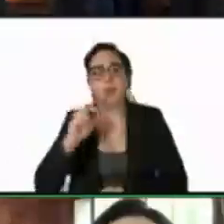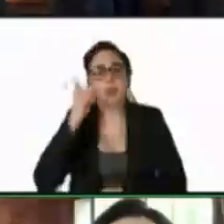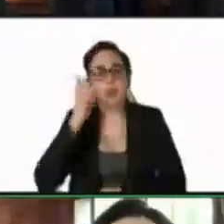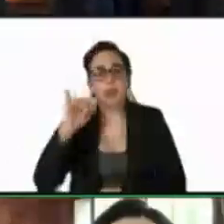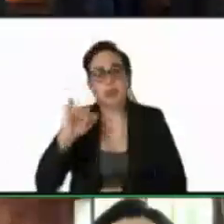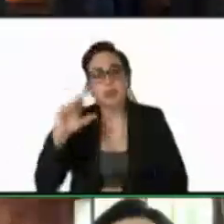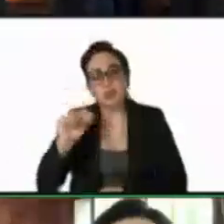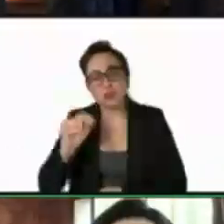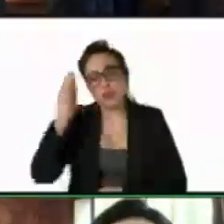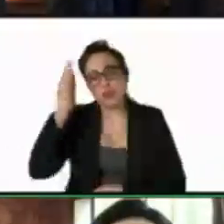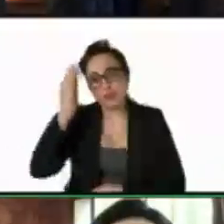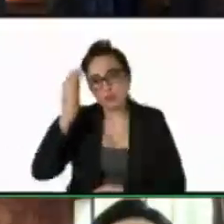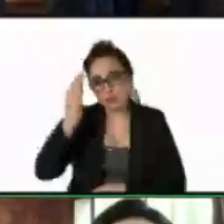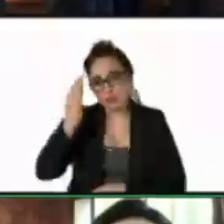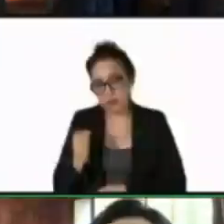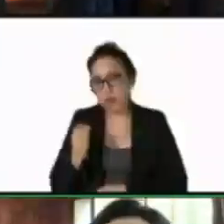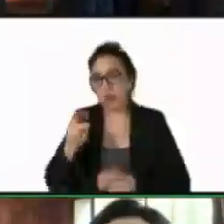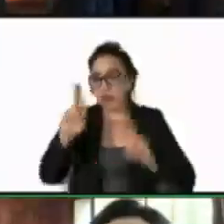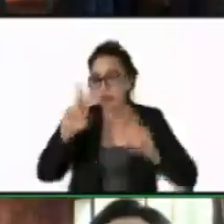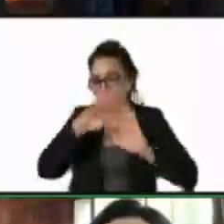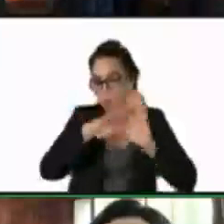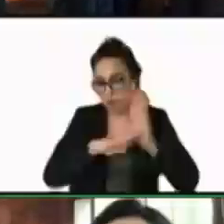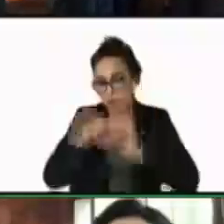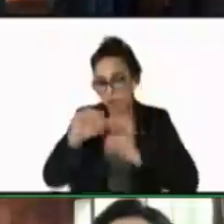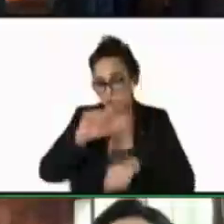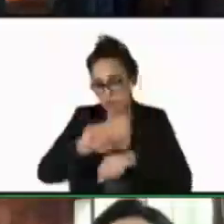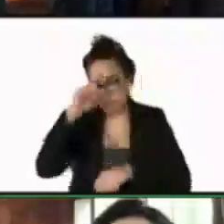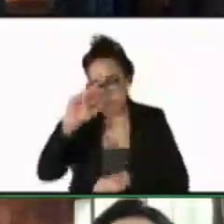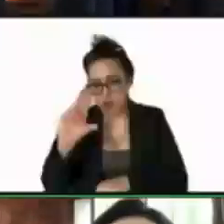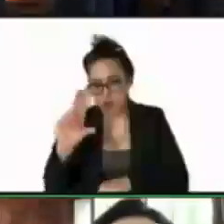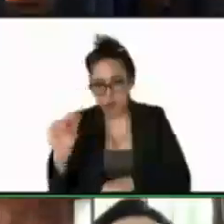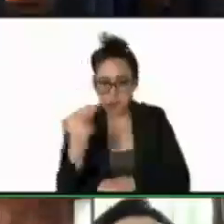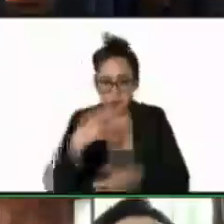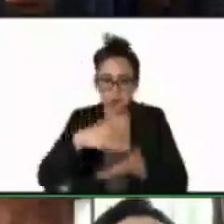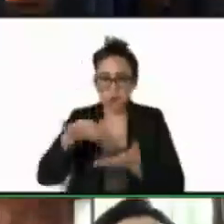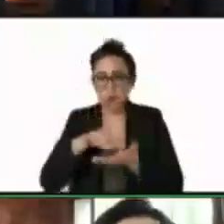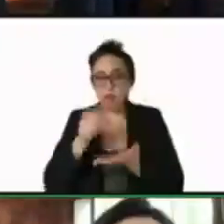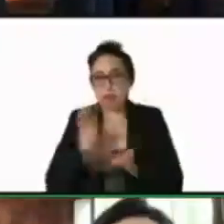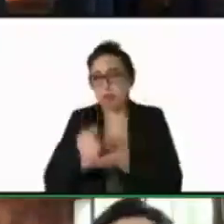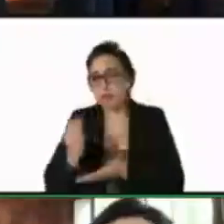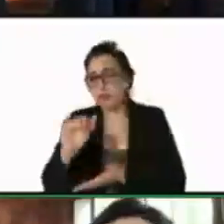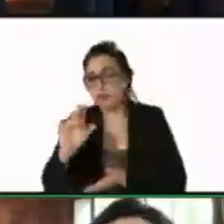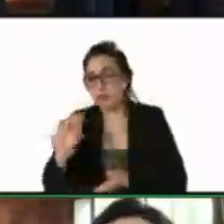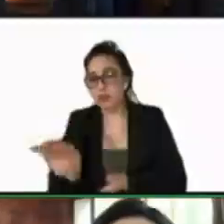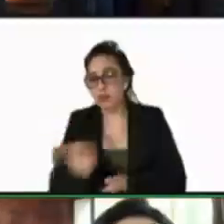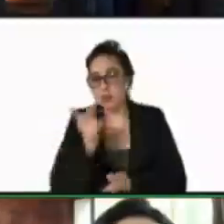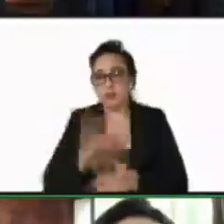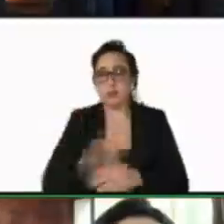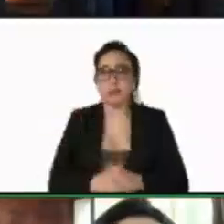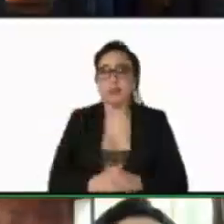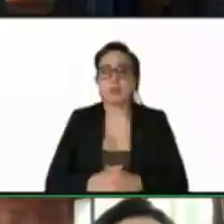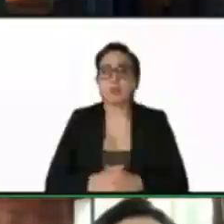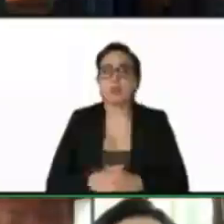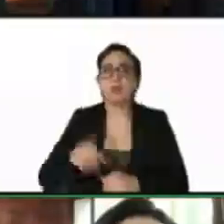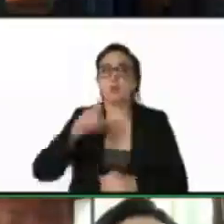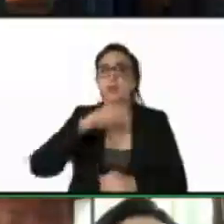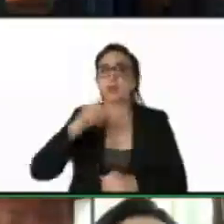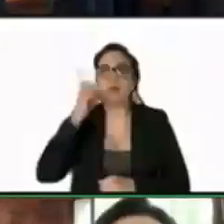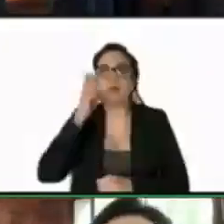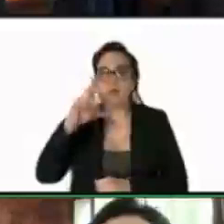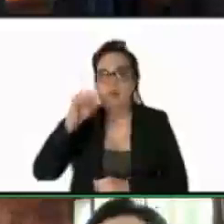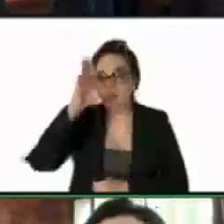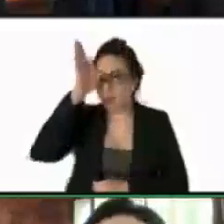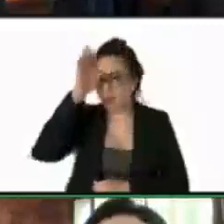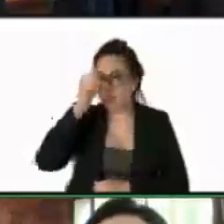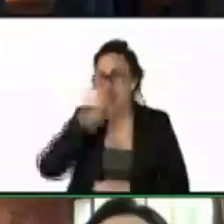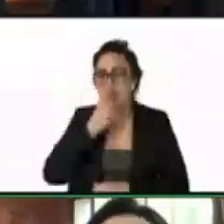Humanos a coordinarse para emitir la convocatoria para la celebración de un Parlamento abierto, con el fin de discutir y desahogar asuntos en materia de reconocimiento a los